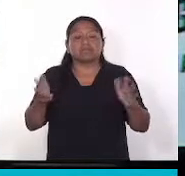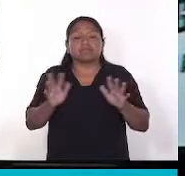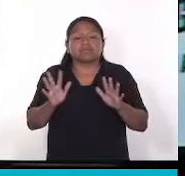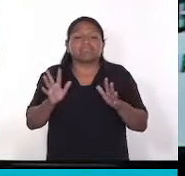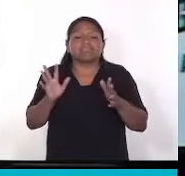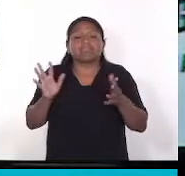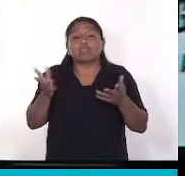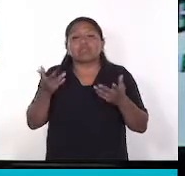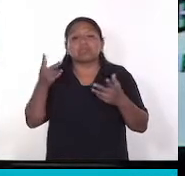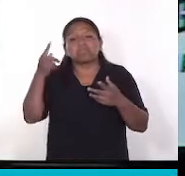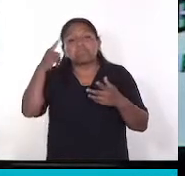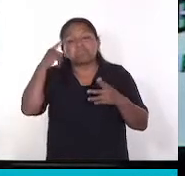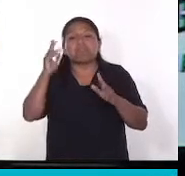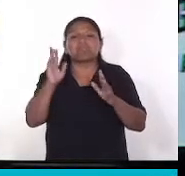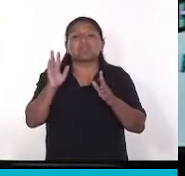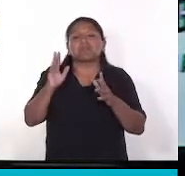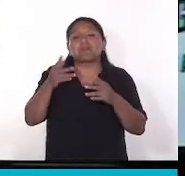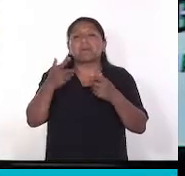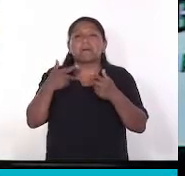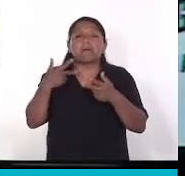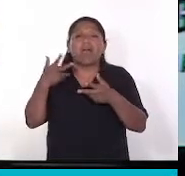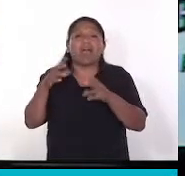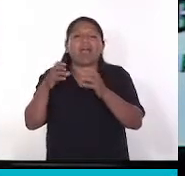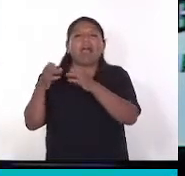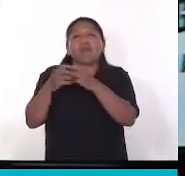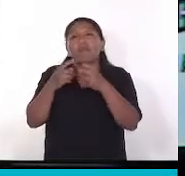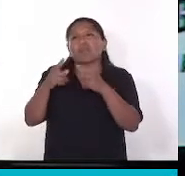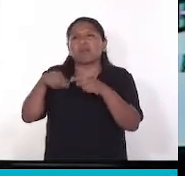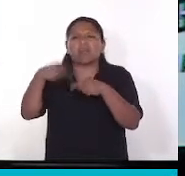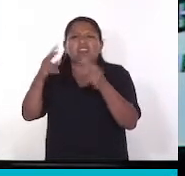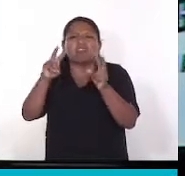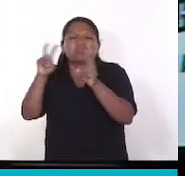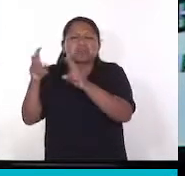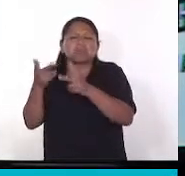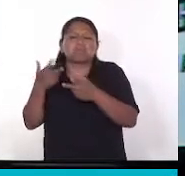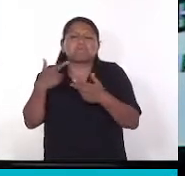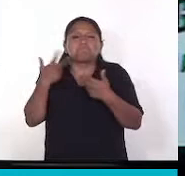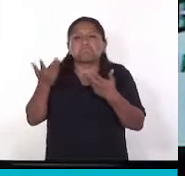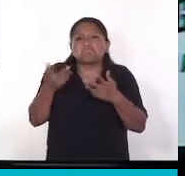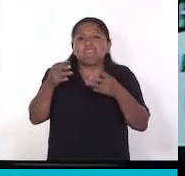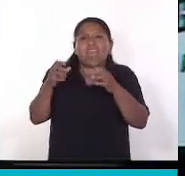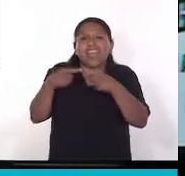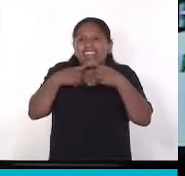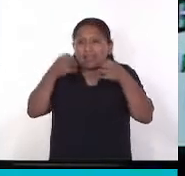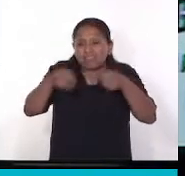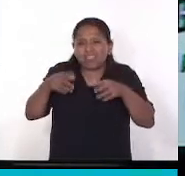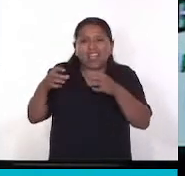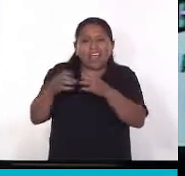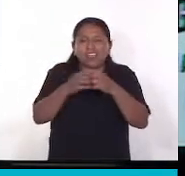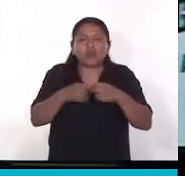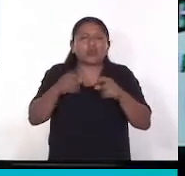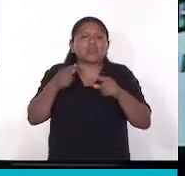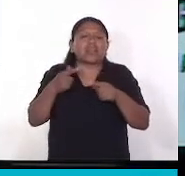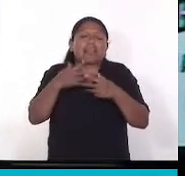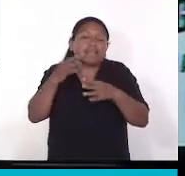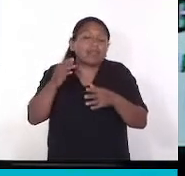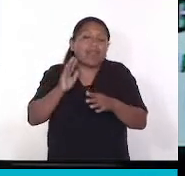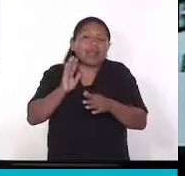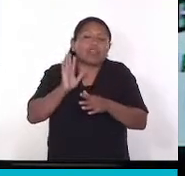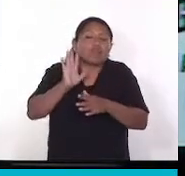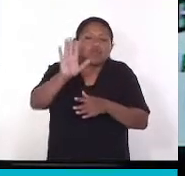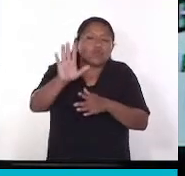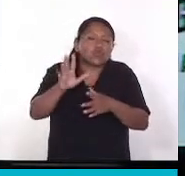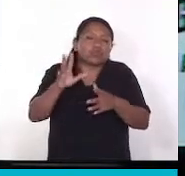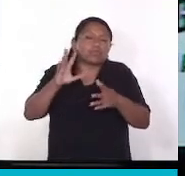mucha disposición a tratar efemérides, poca disposición a discutir acá los problemas que están condenando el futuro de los